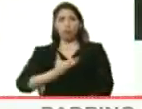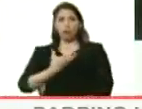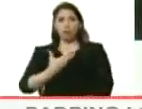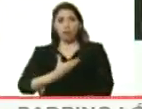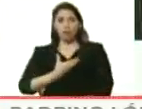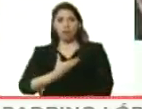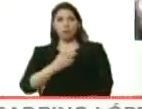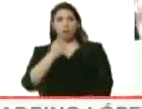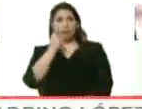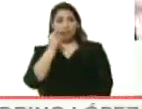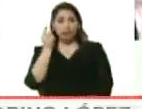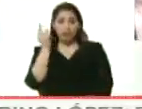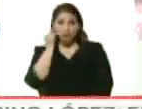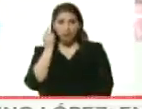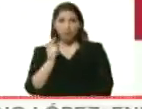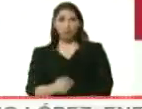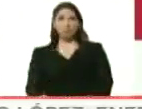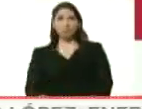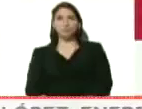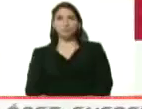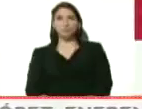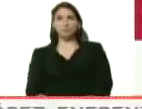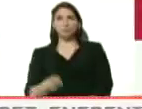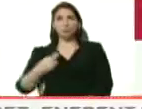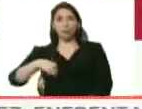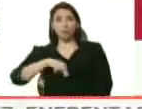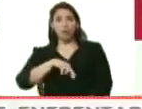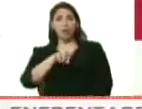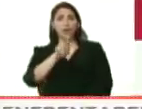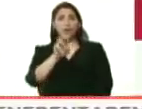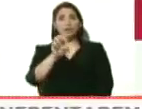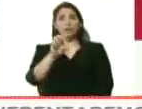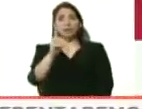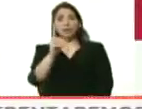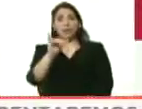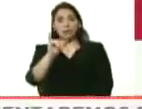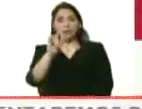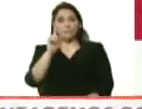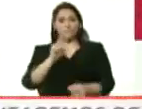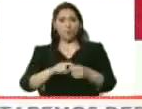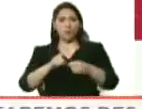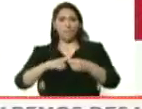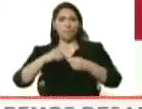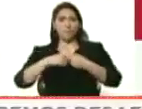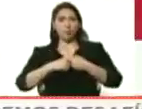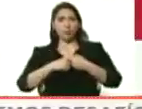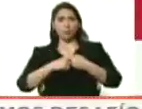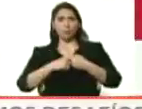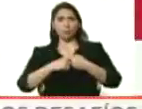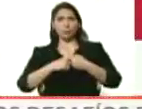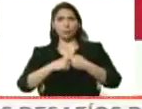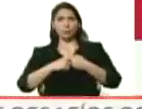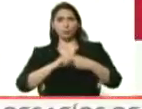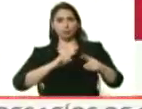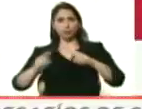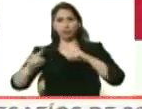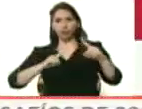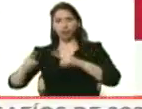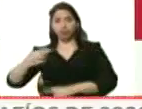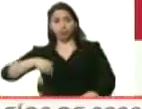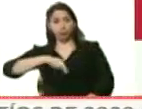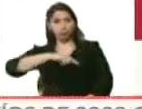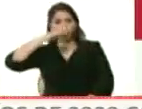nuestras alcaldesas, de nuestra red conformada por y comandada por nuestro